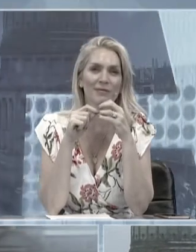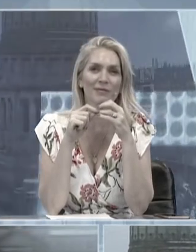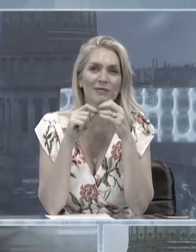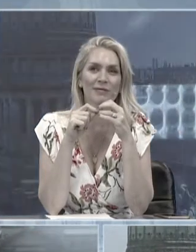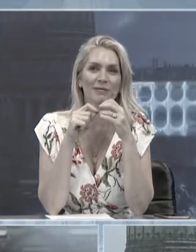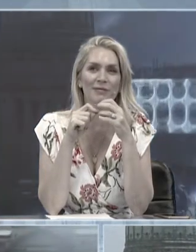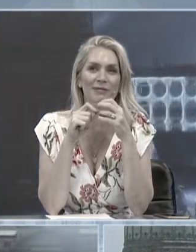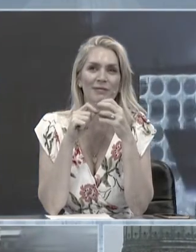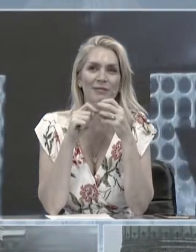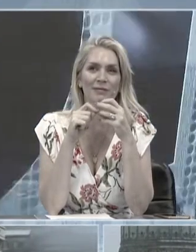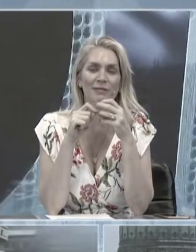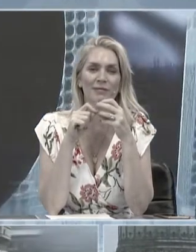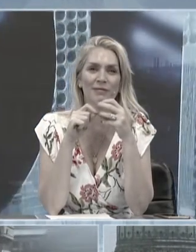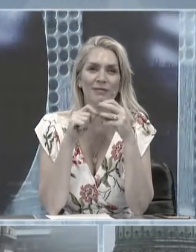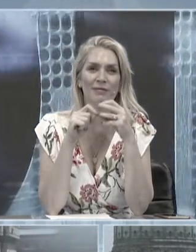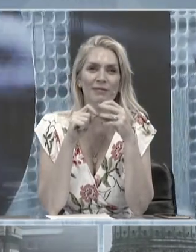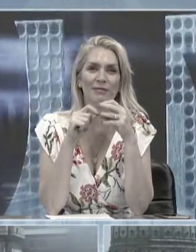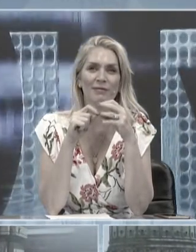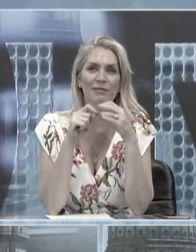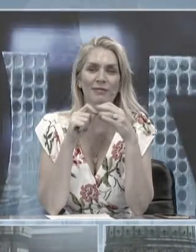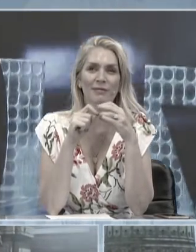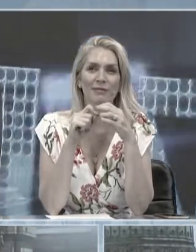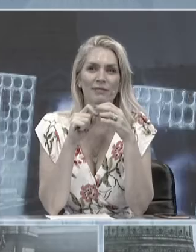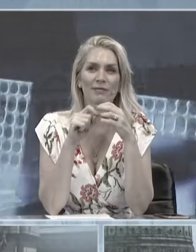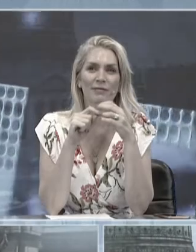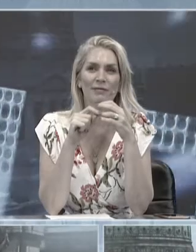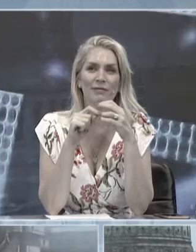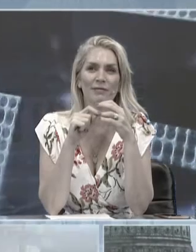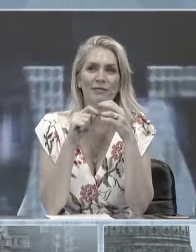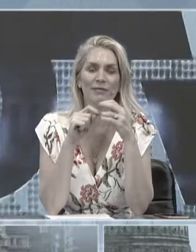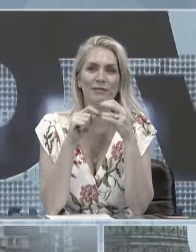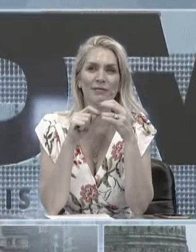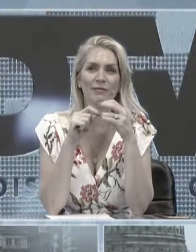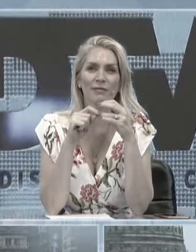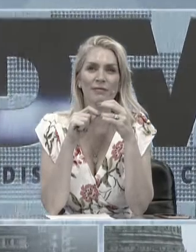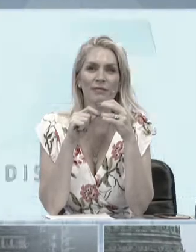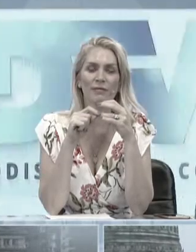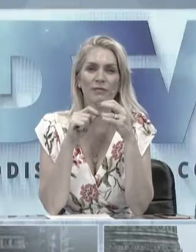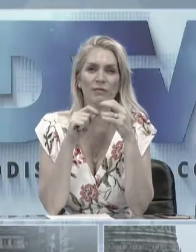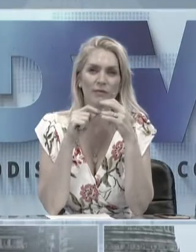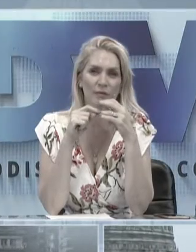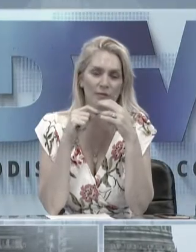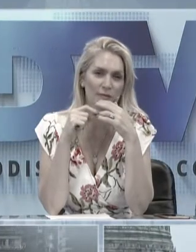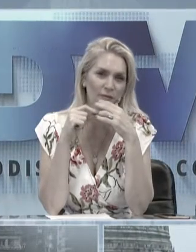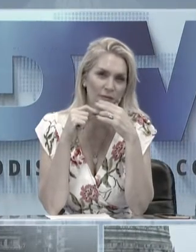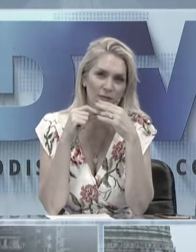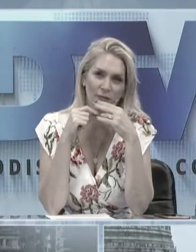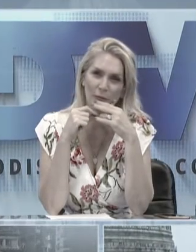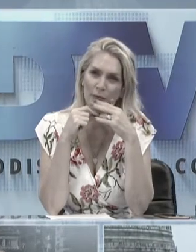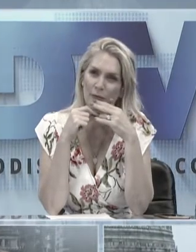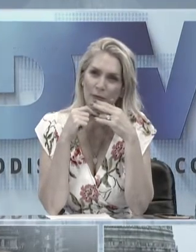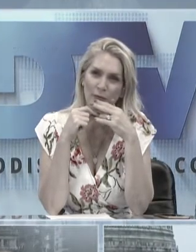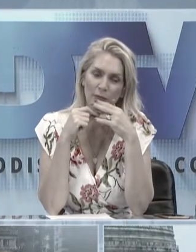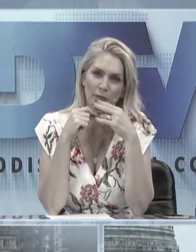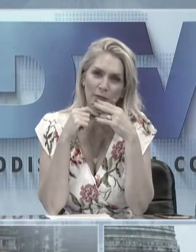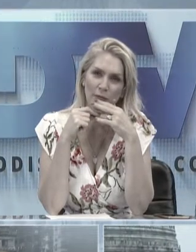no puede financiar. Sí. Entonces, el hijo de la situación, este huevo que decíamos, es este desequilibrio. Si no lo miramos,